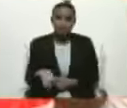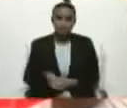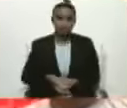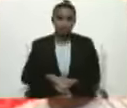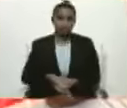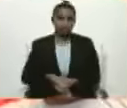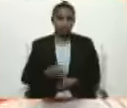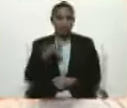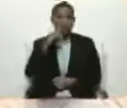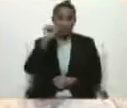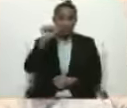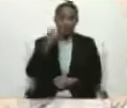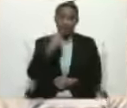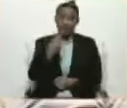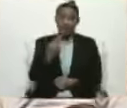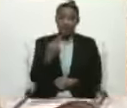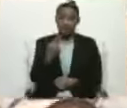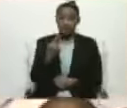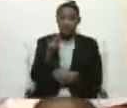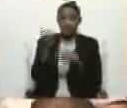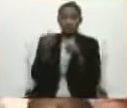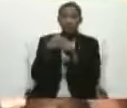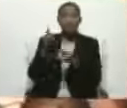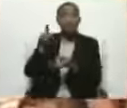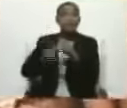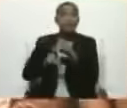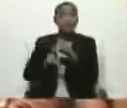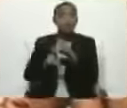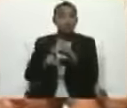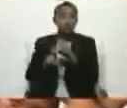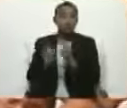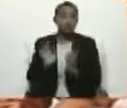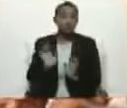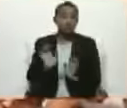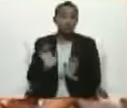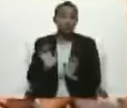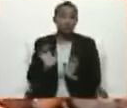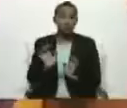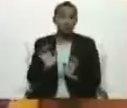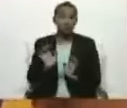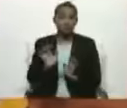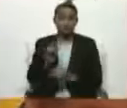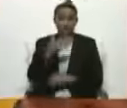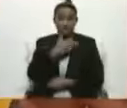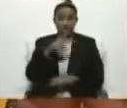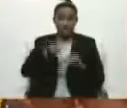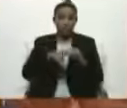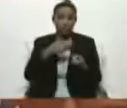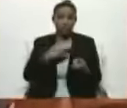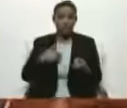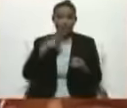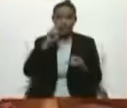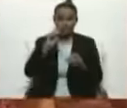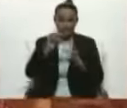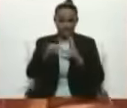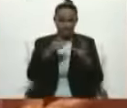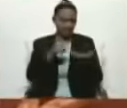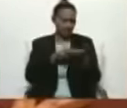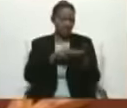dicho, a Cilia le mandaron emisario y le dijeron, divórciate a